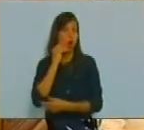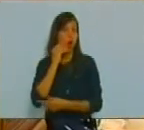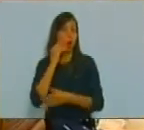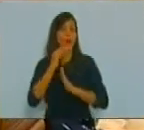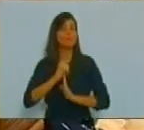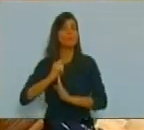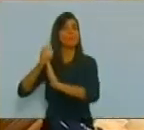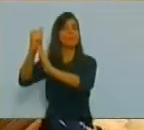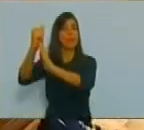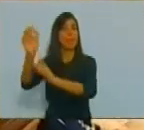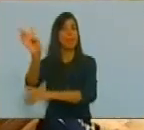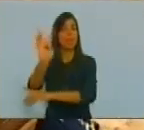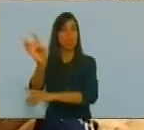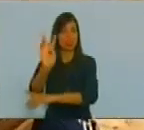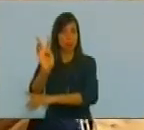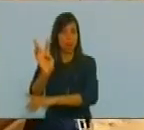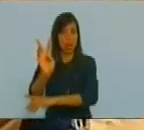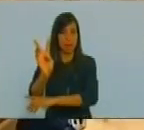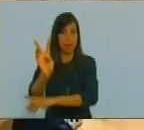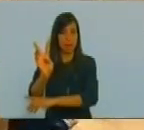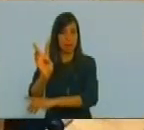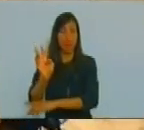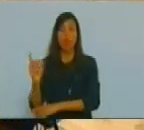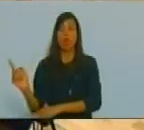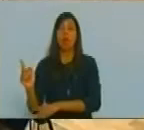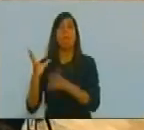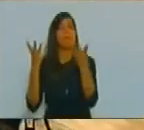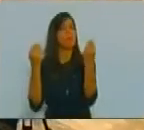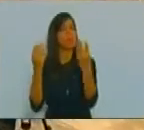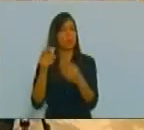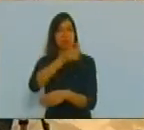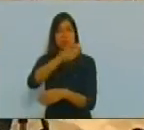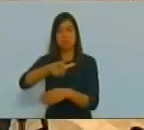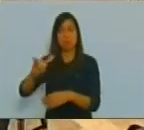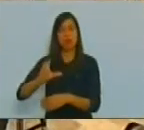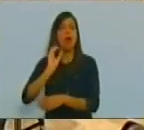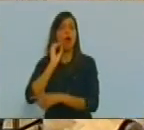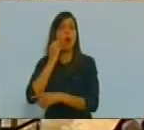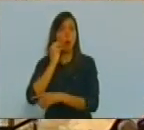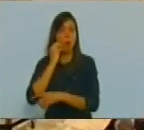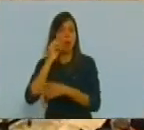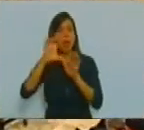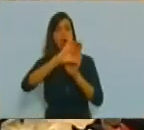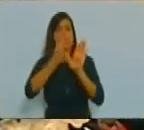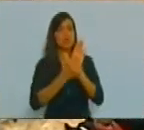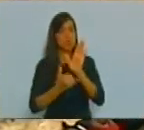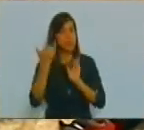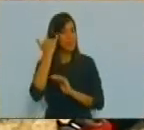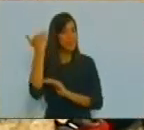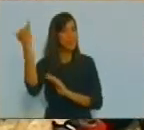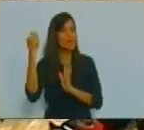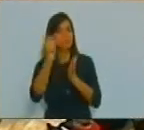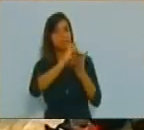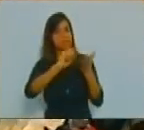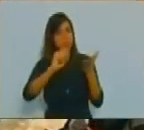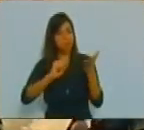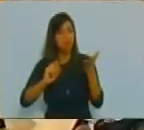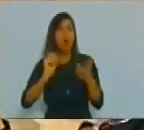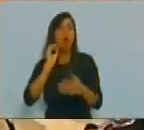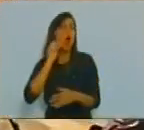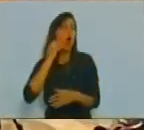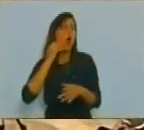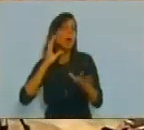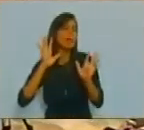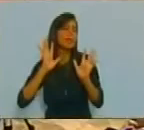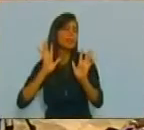del país tenemos muchos jóvenes constituyentes la mayoría muy jóvenes por